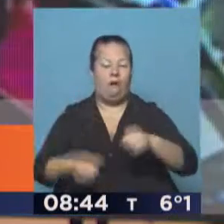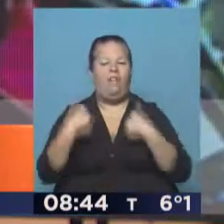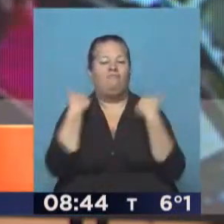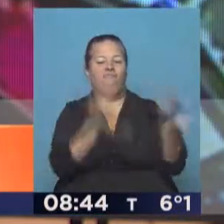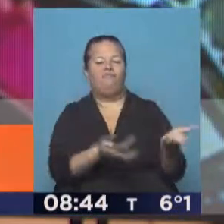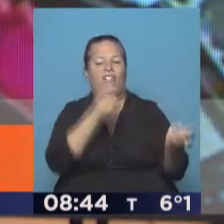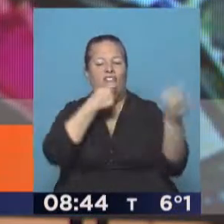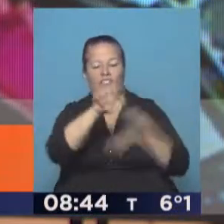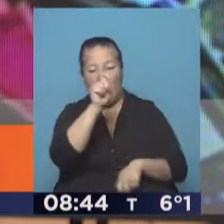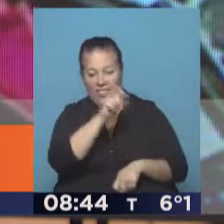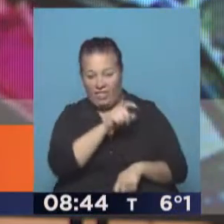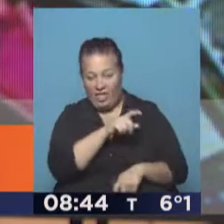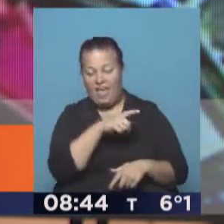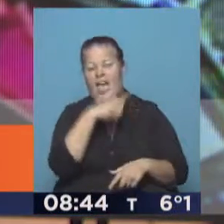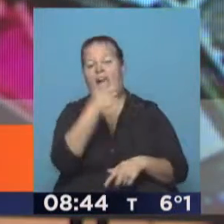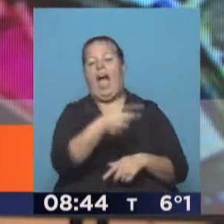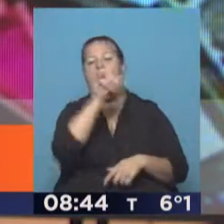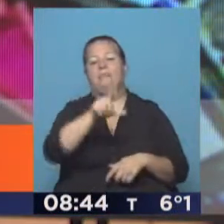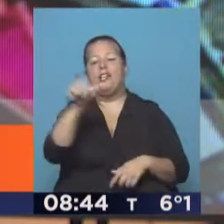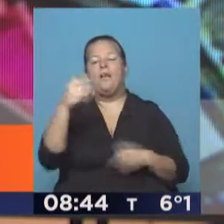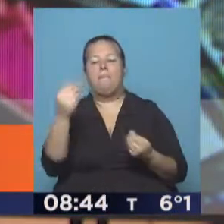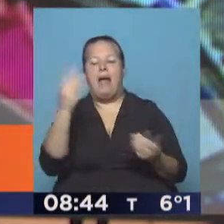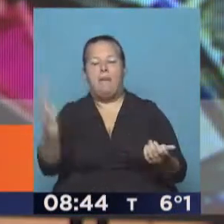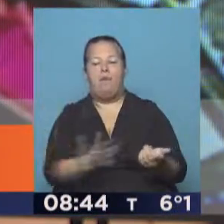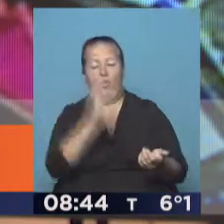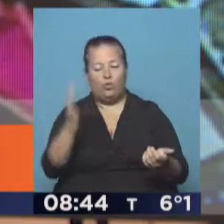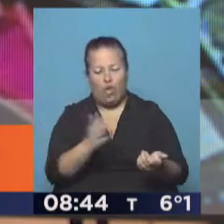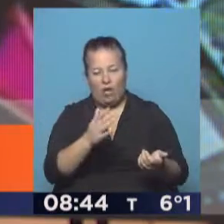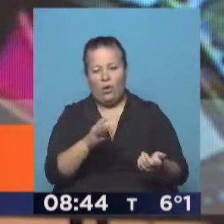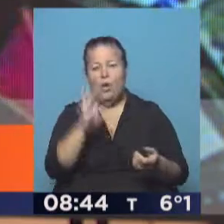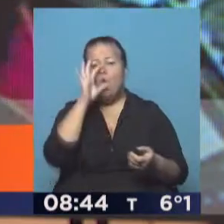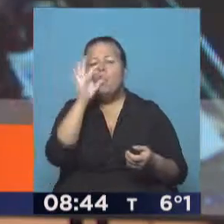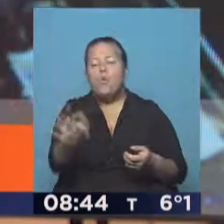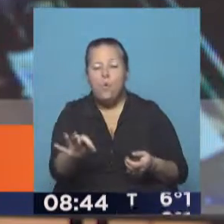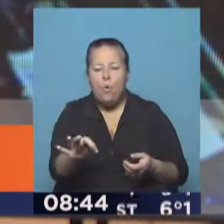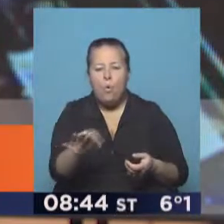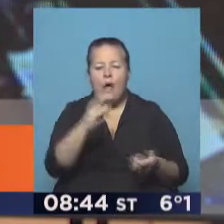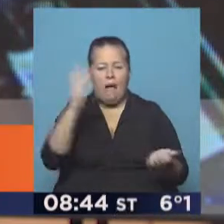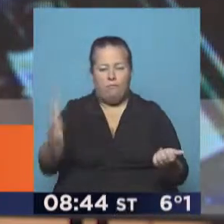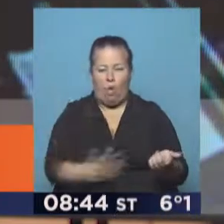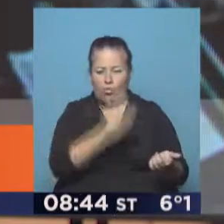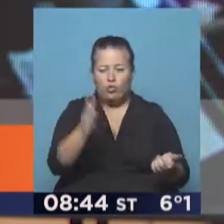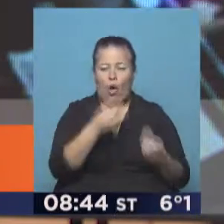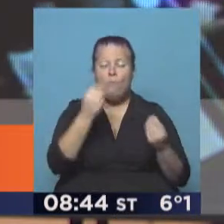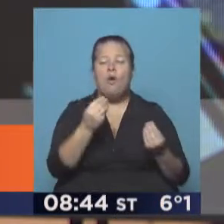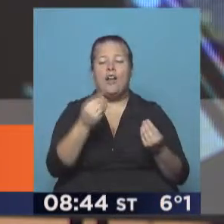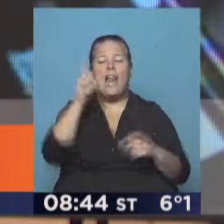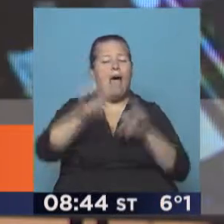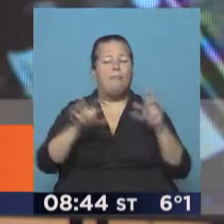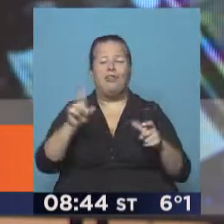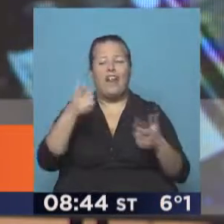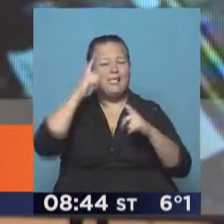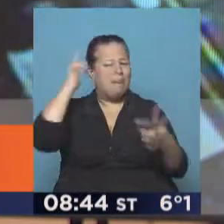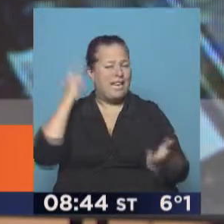entregó a colectividades para que las produjeran y jamás fueron productivas. ¿Por qué? Porque la gente no está preparada